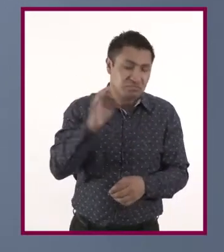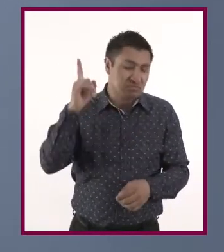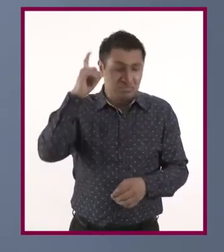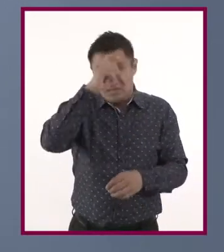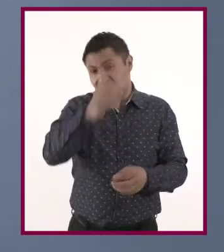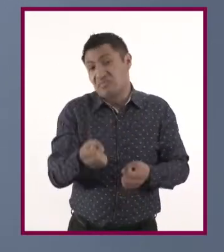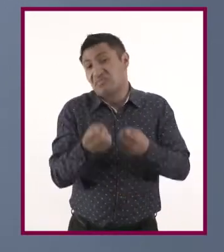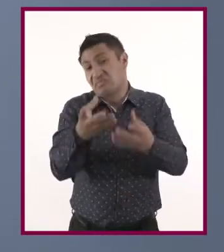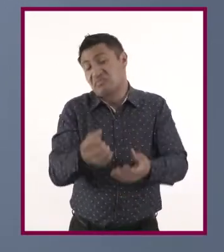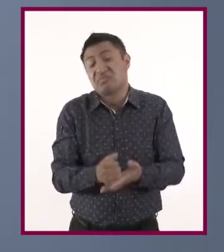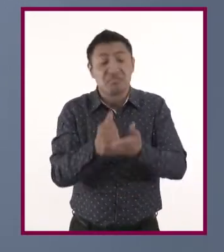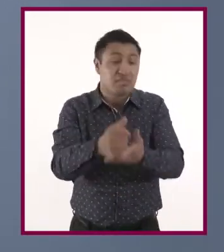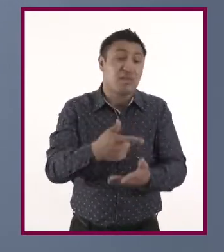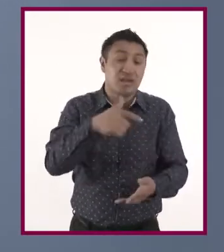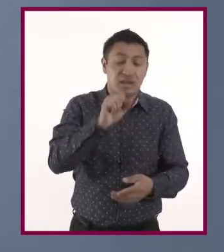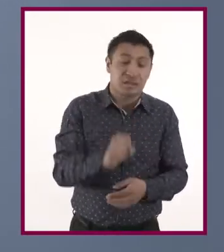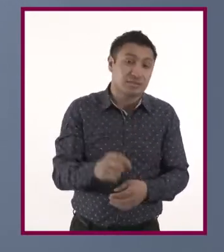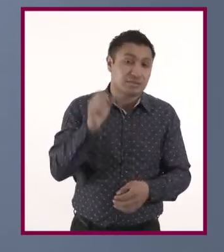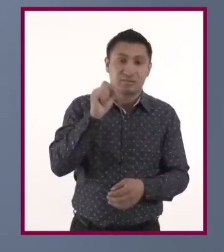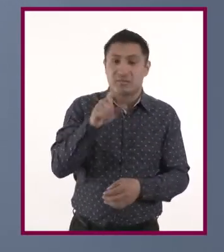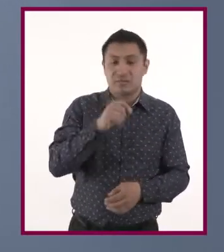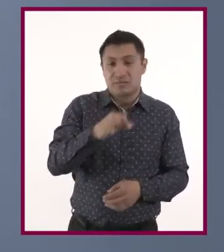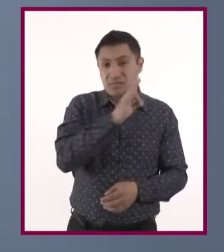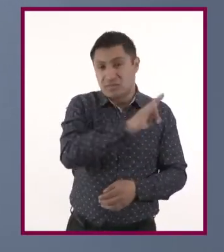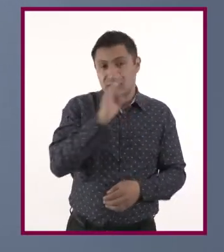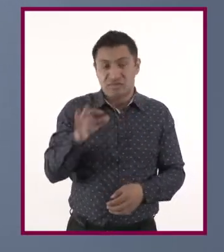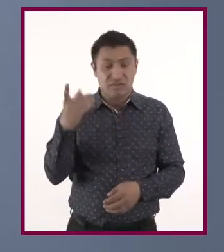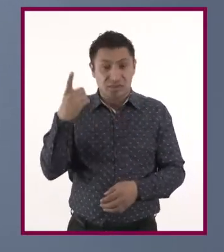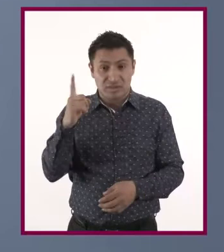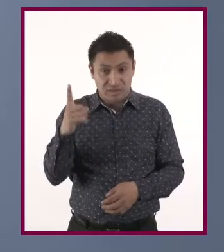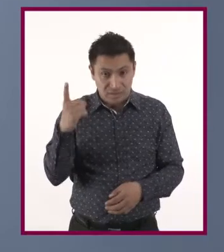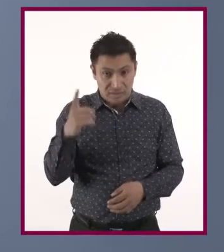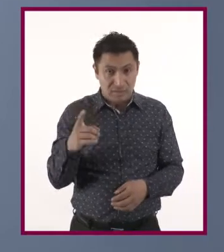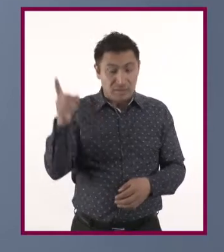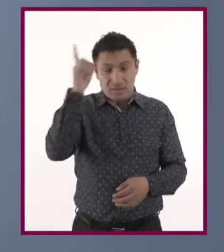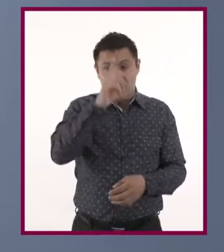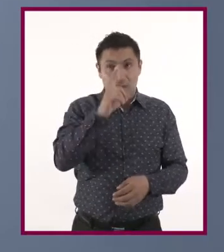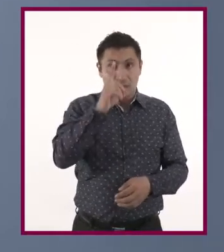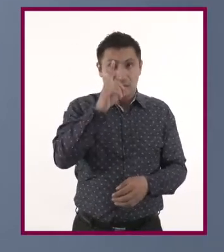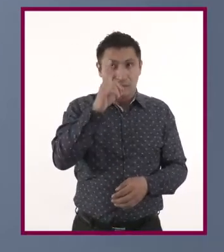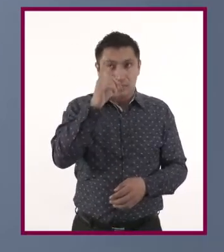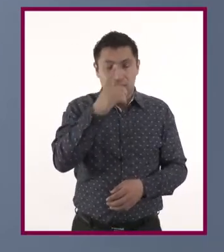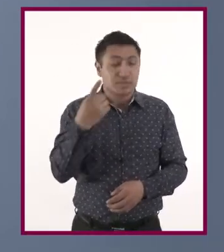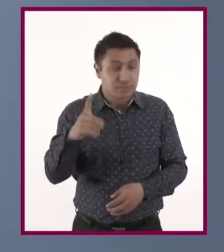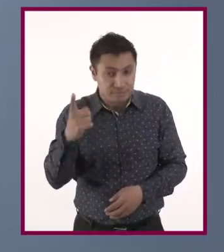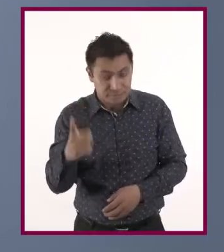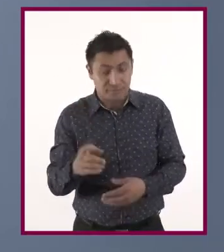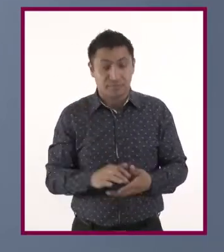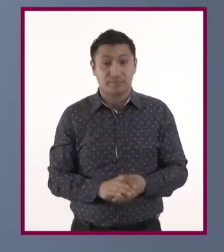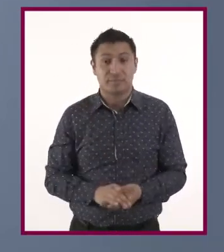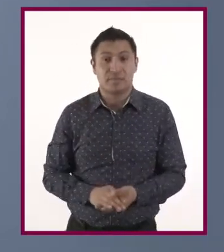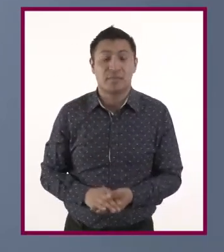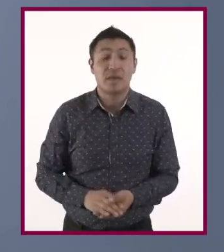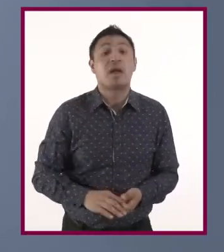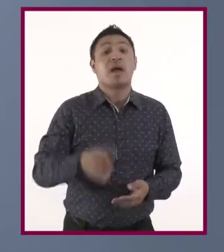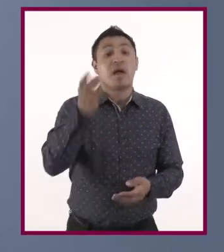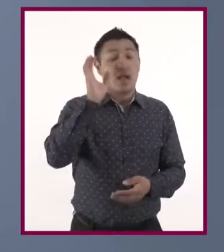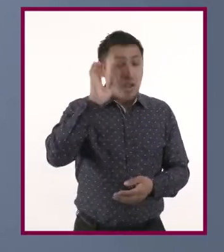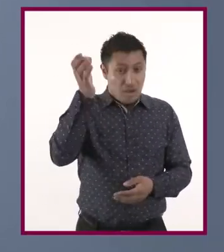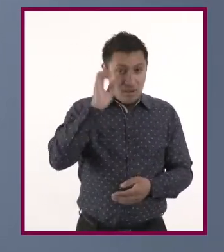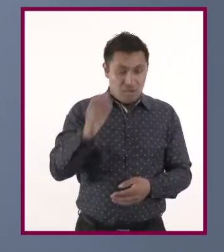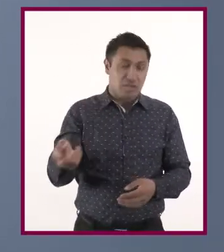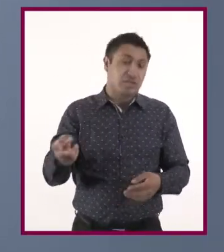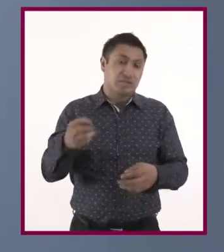día. Igualmente sucede en fechas decembrinas, donde el consumo de gas en las casas aumenta y las proveedoras están de vacaciones o